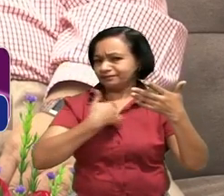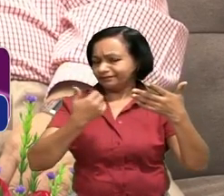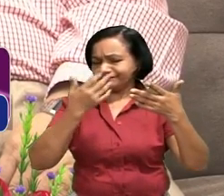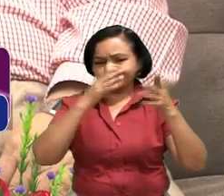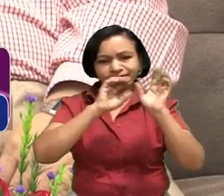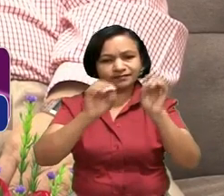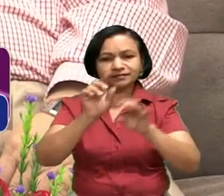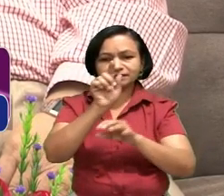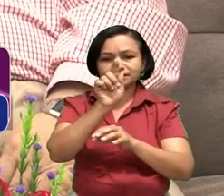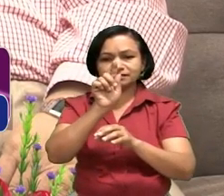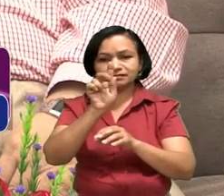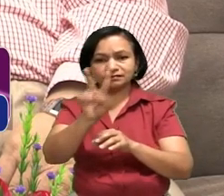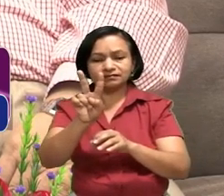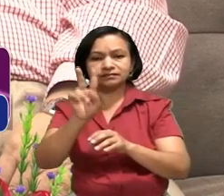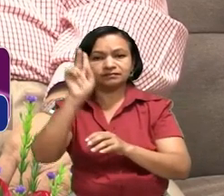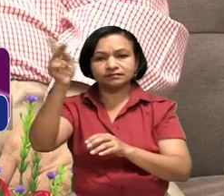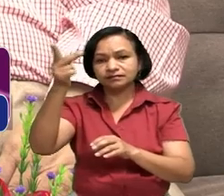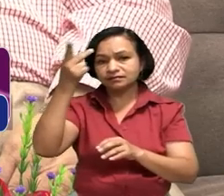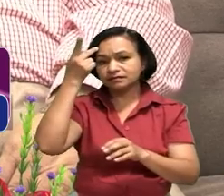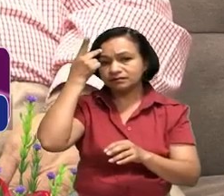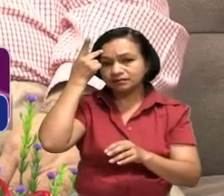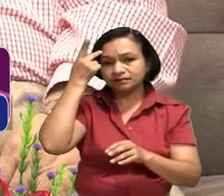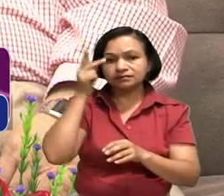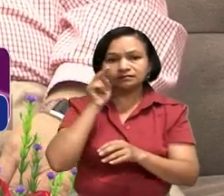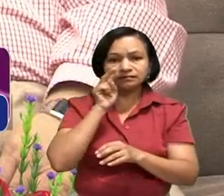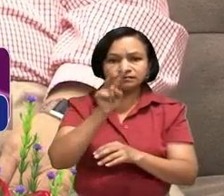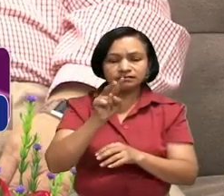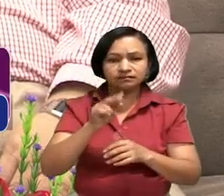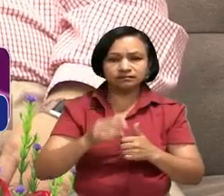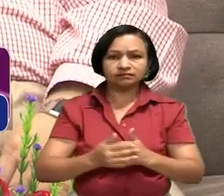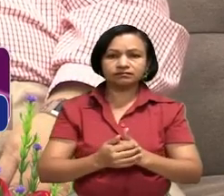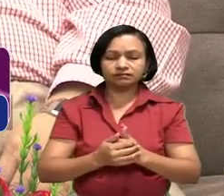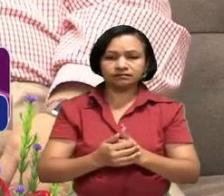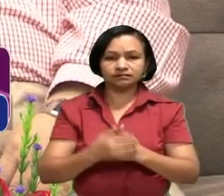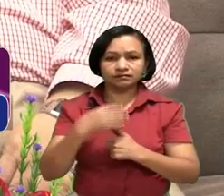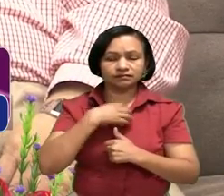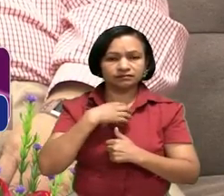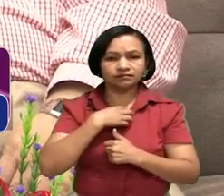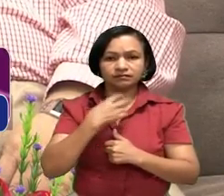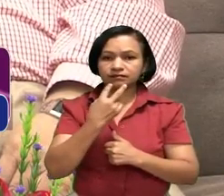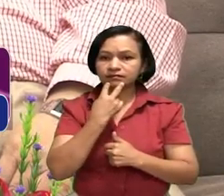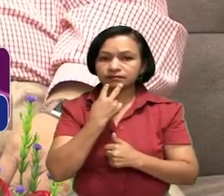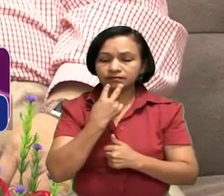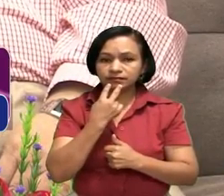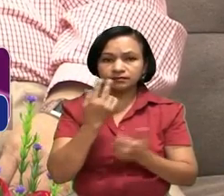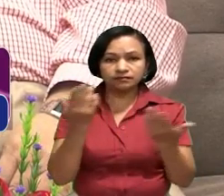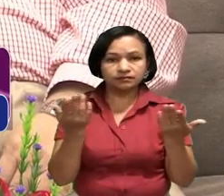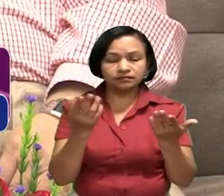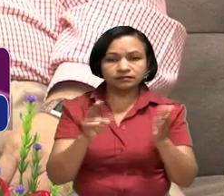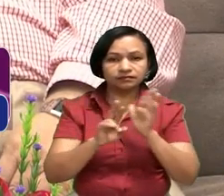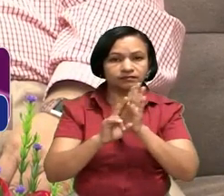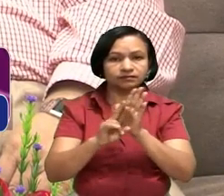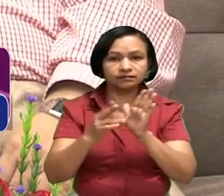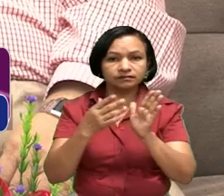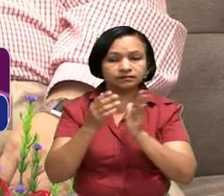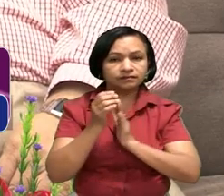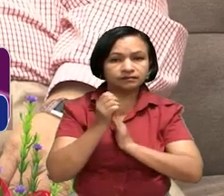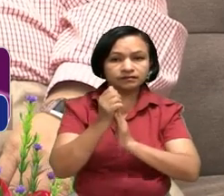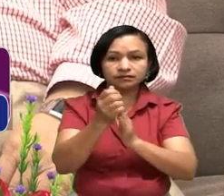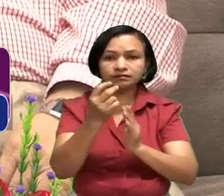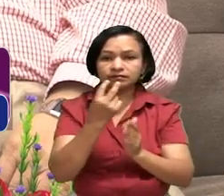televisión y miras a un político que a lo mejor no se representa ni a sí mismo o no tiene ni siquiera un seguidor